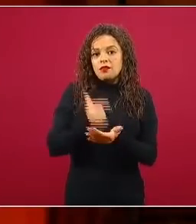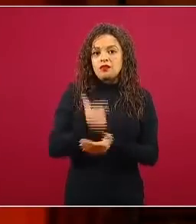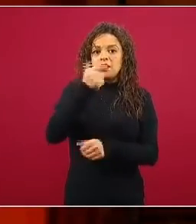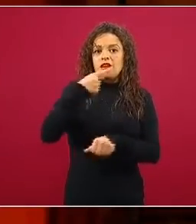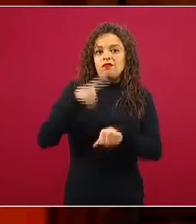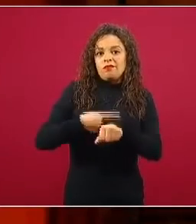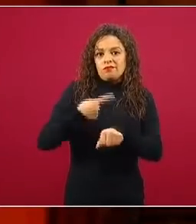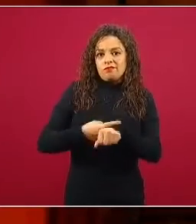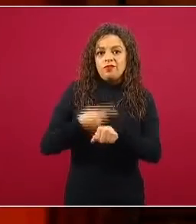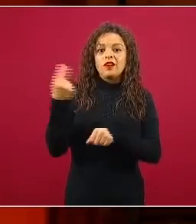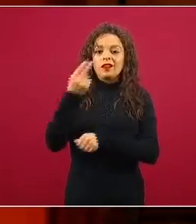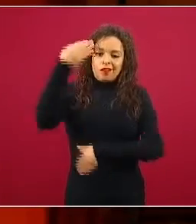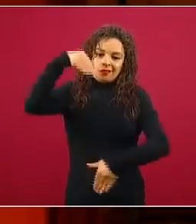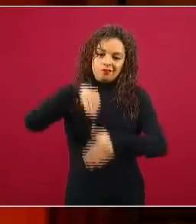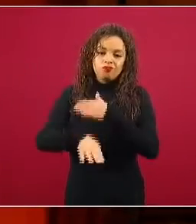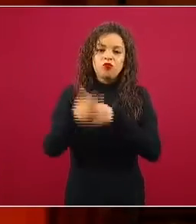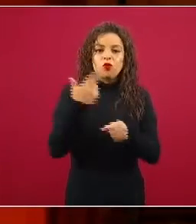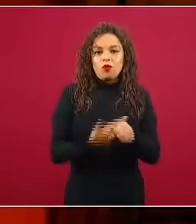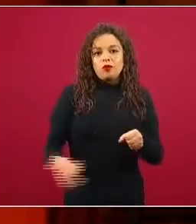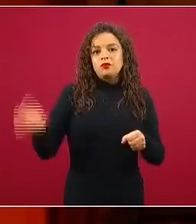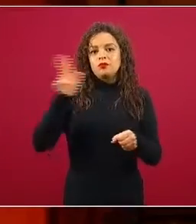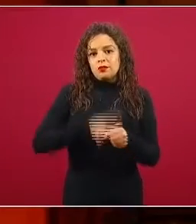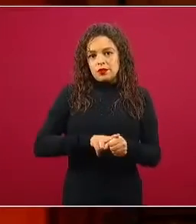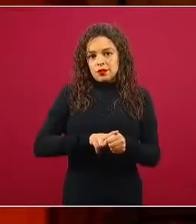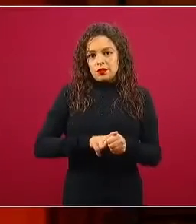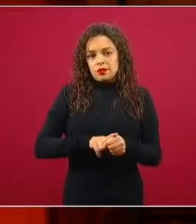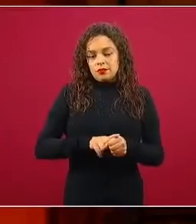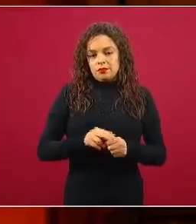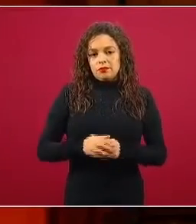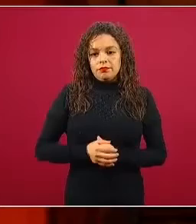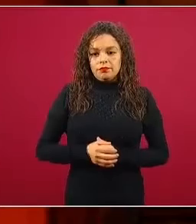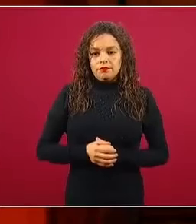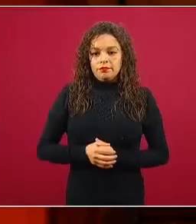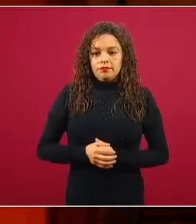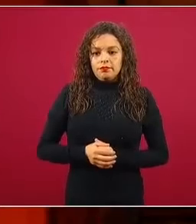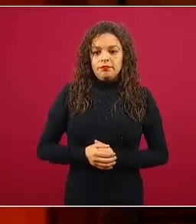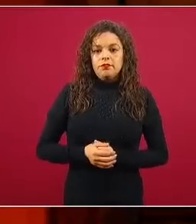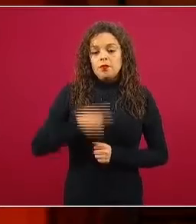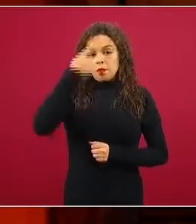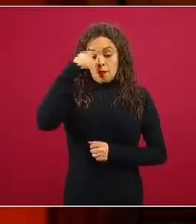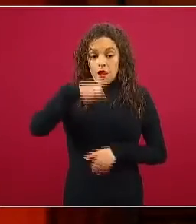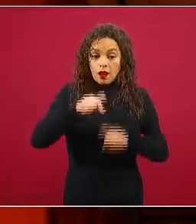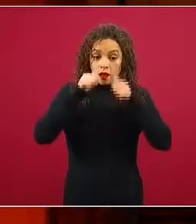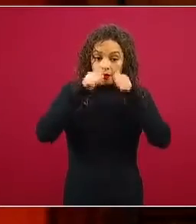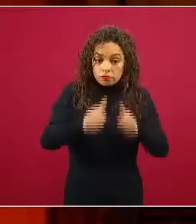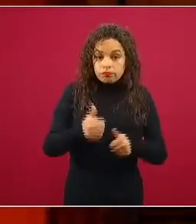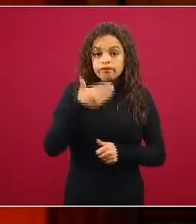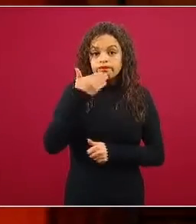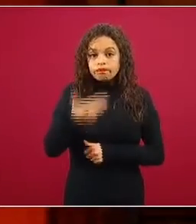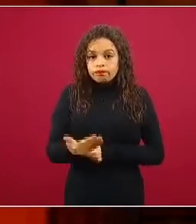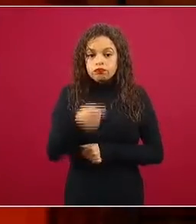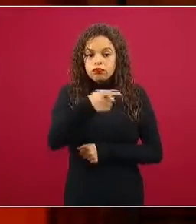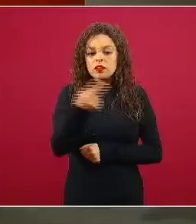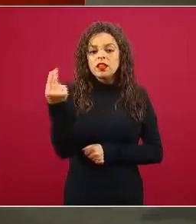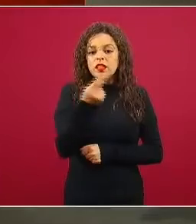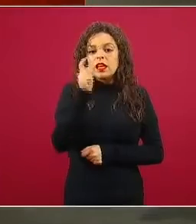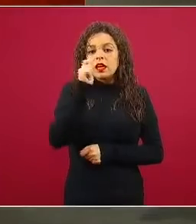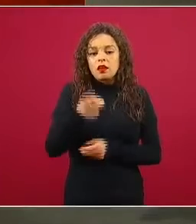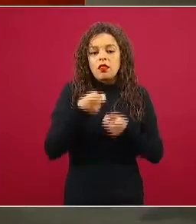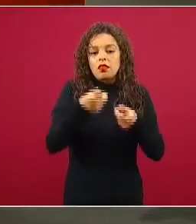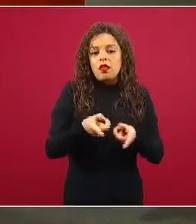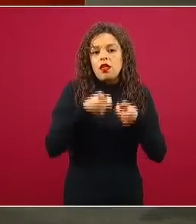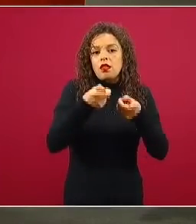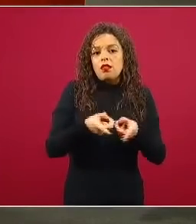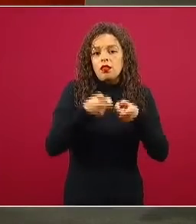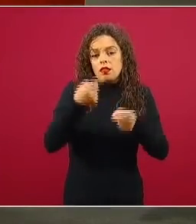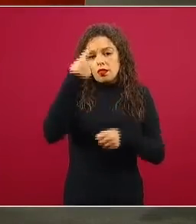un hospital para poder en su momento encaminar o mejorar las intervenciones que estén permanentemente previniendo que esto